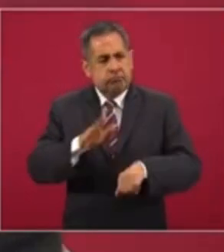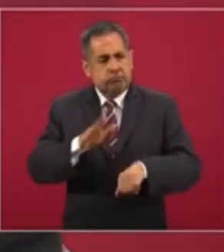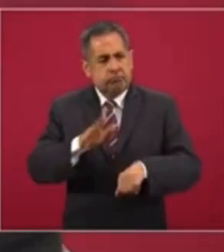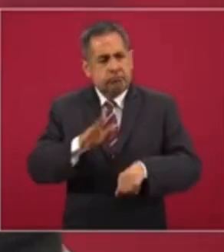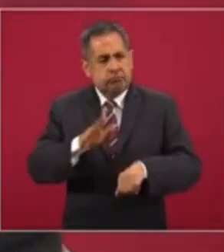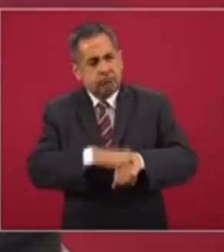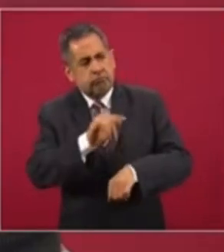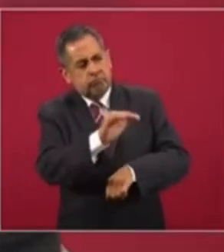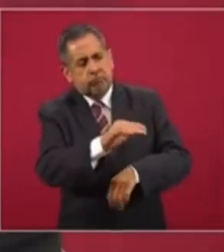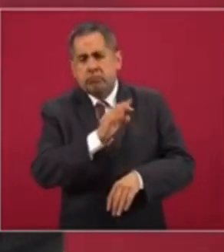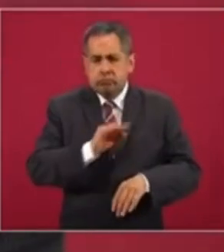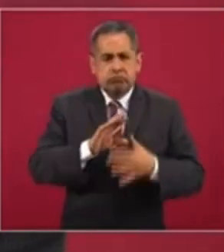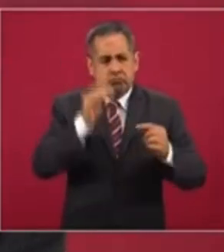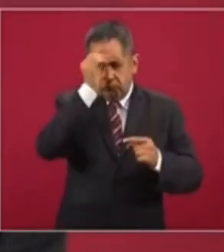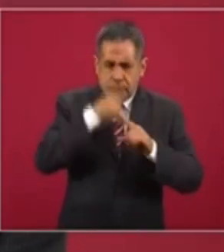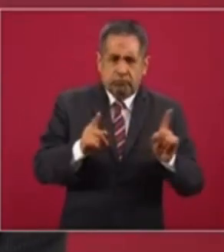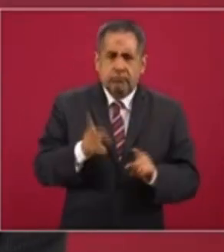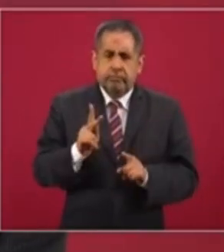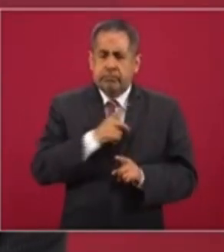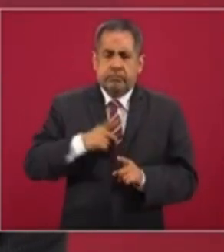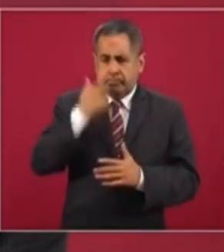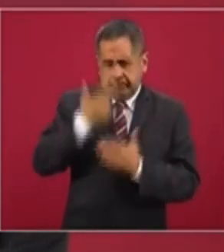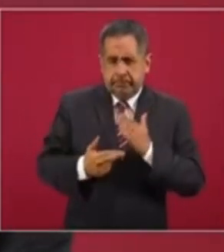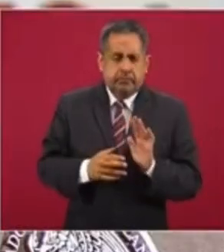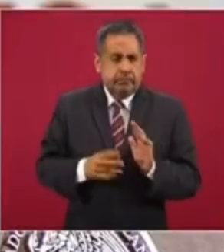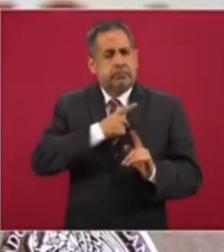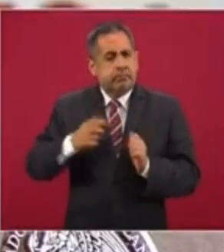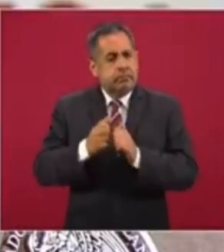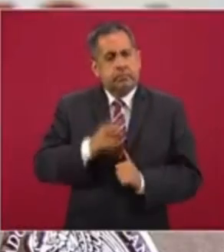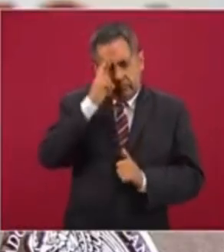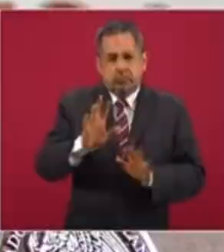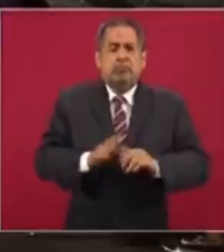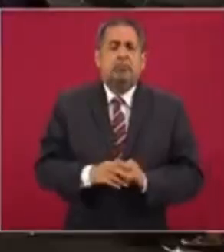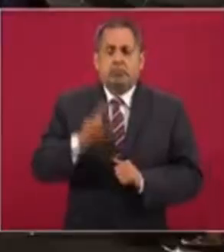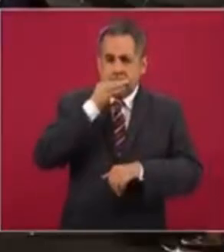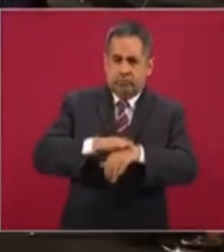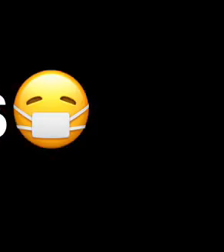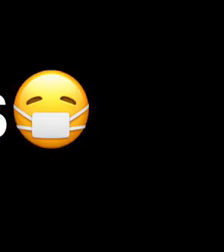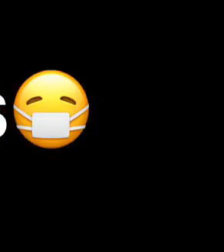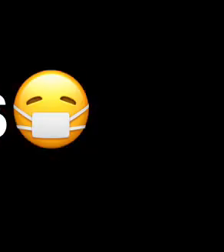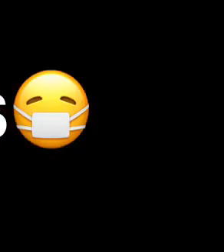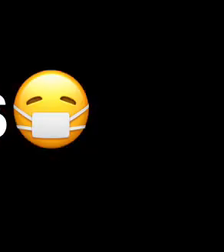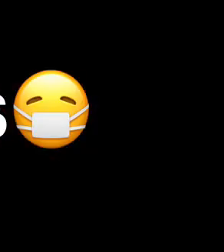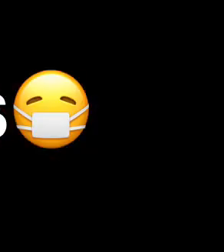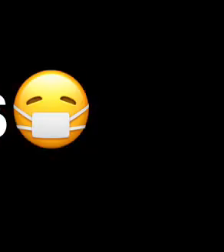cuestionar, hay que criticar de manera respetuosa. Pero bueno, eso es lo que te puedo decir.